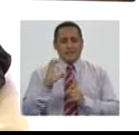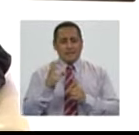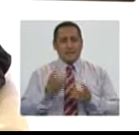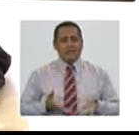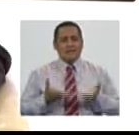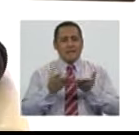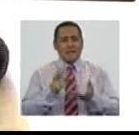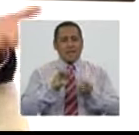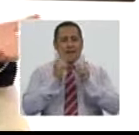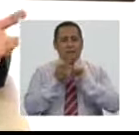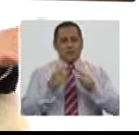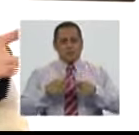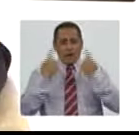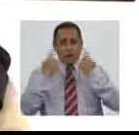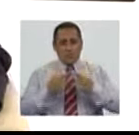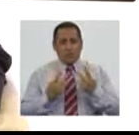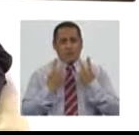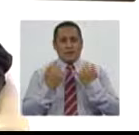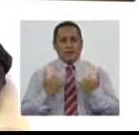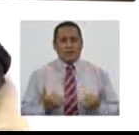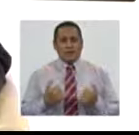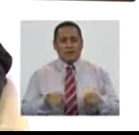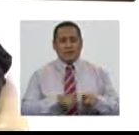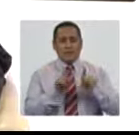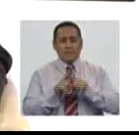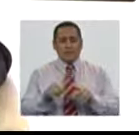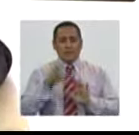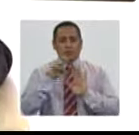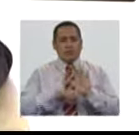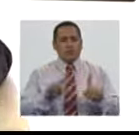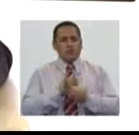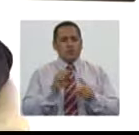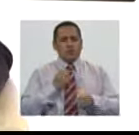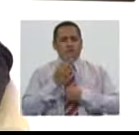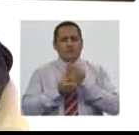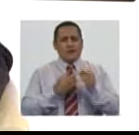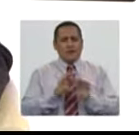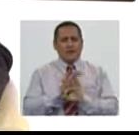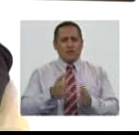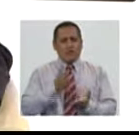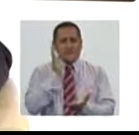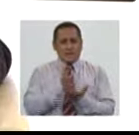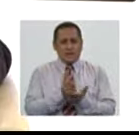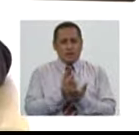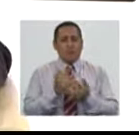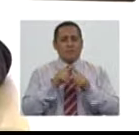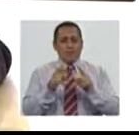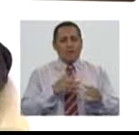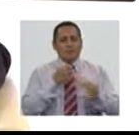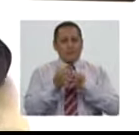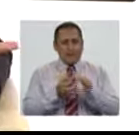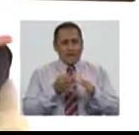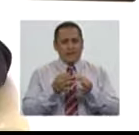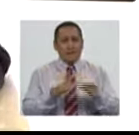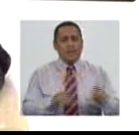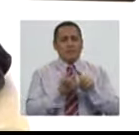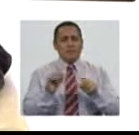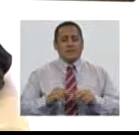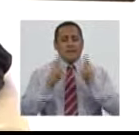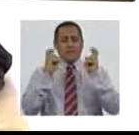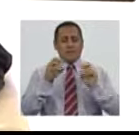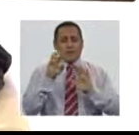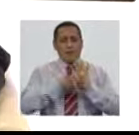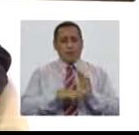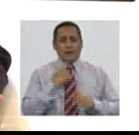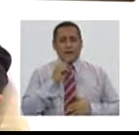constitucional cambiar un poco el giro de en esta ocasión del programa no comentar necesariamente una sentencia pero sí hacer Eco del